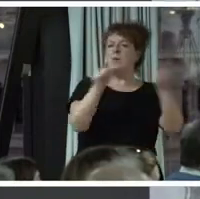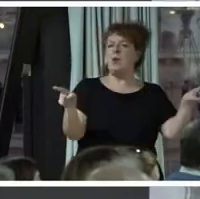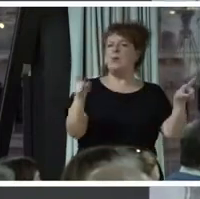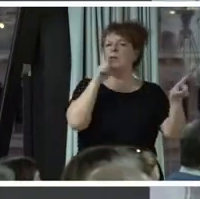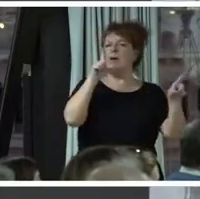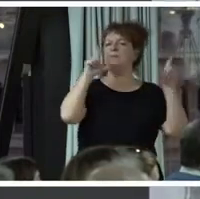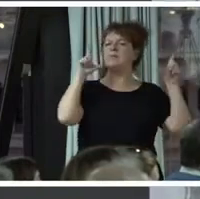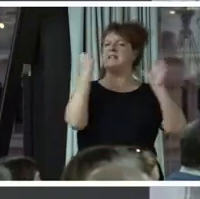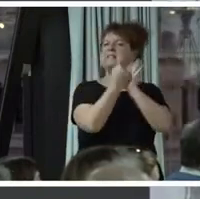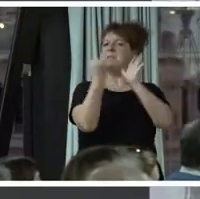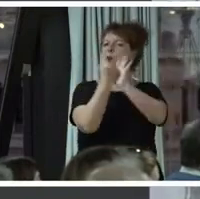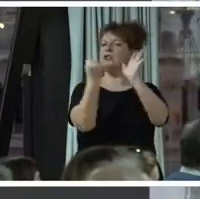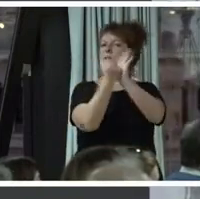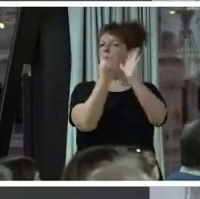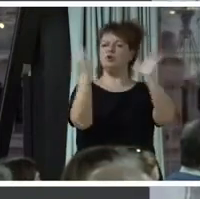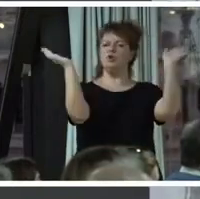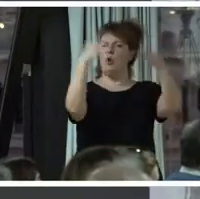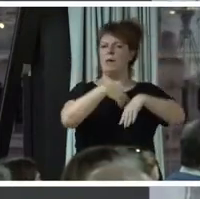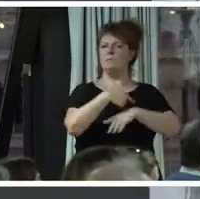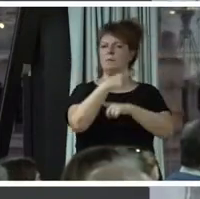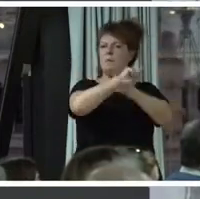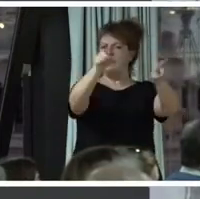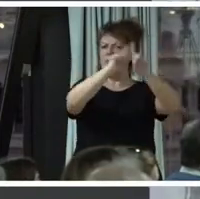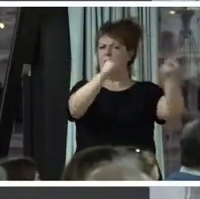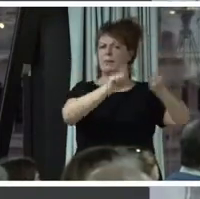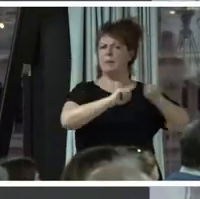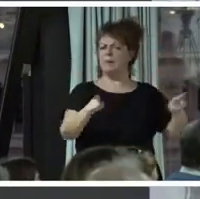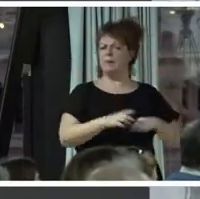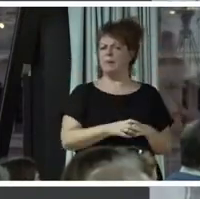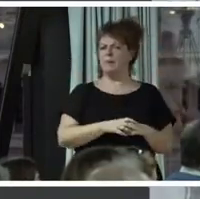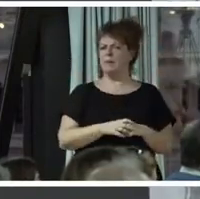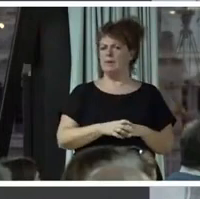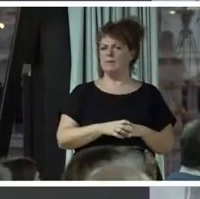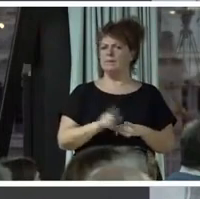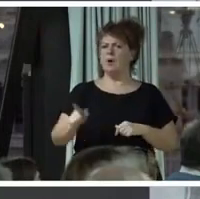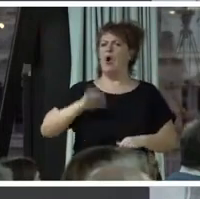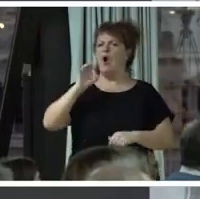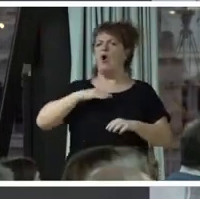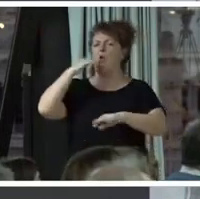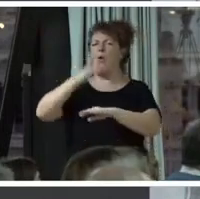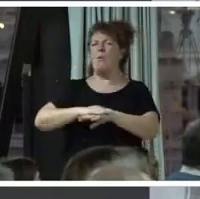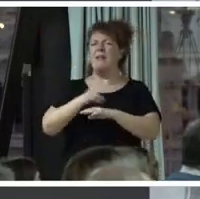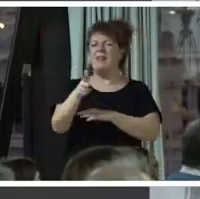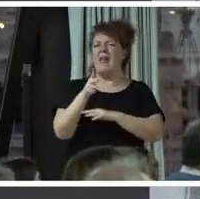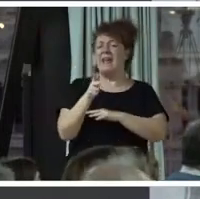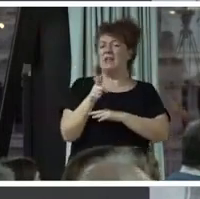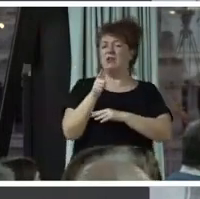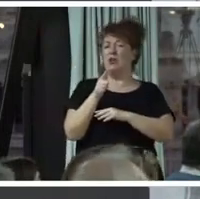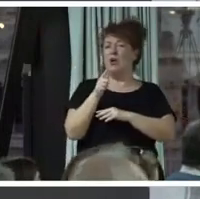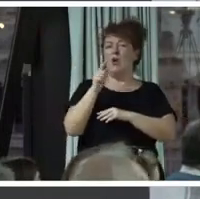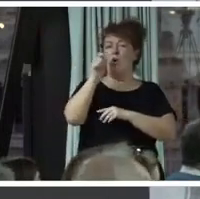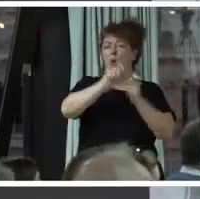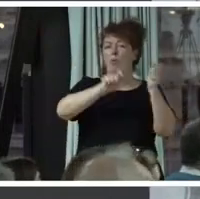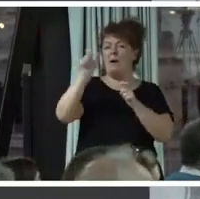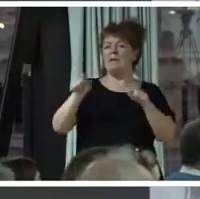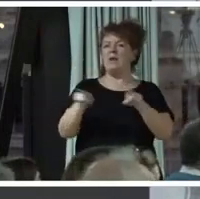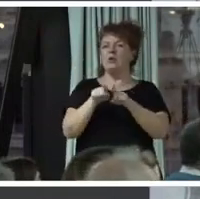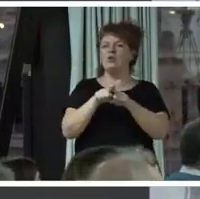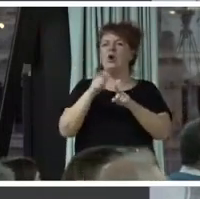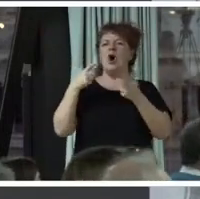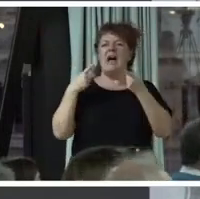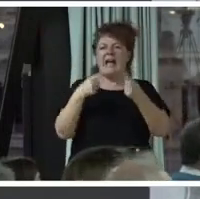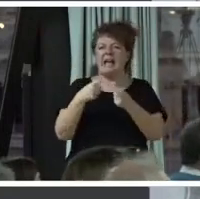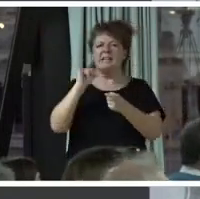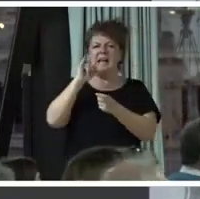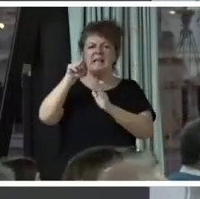exhibición de símbolos cualquier persona que señala lo más evidente que hay que cumplir con el derecho internacional humanitario que incluso las Las Guerras